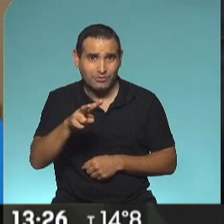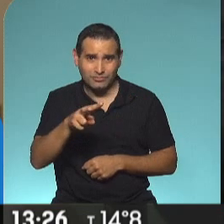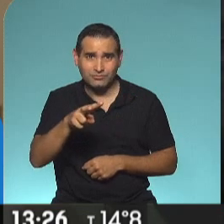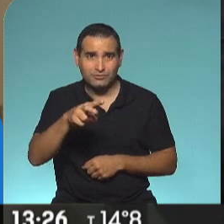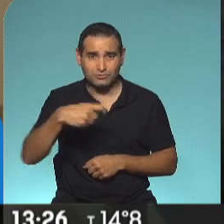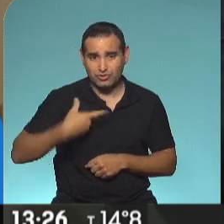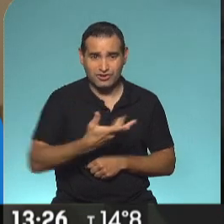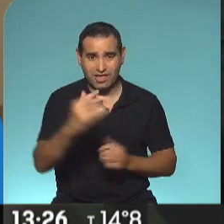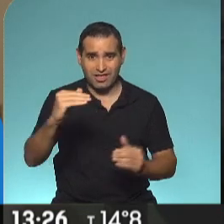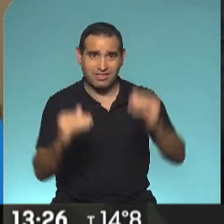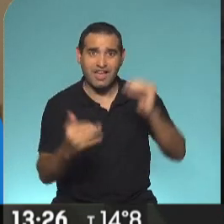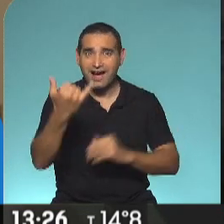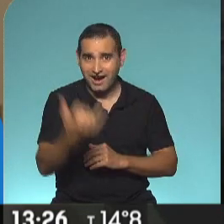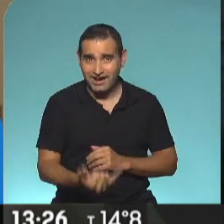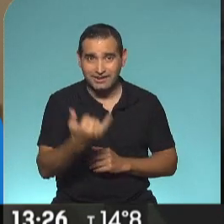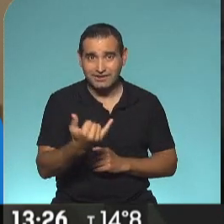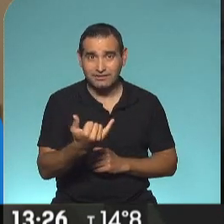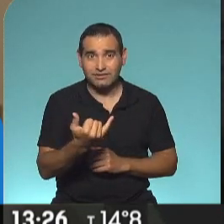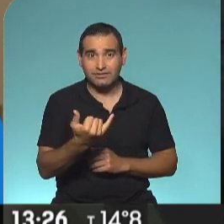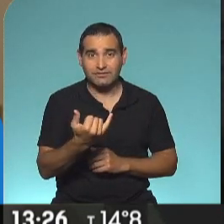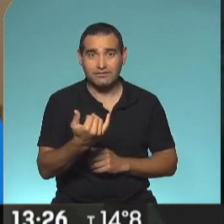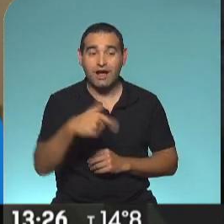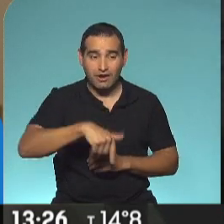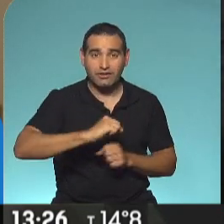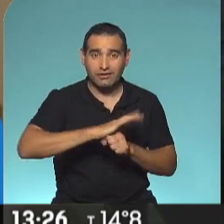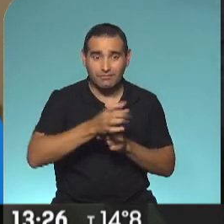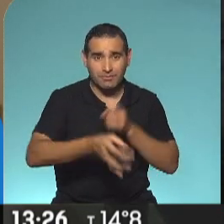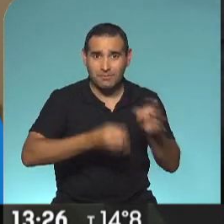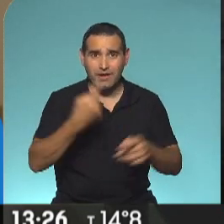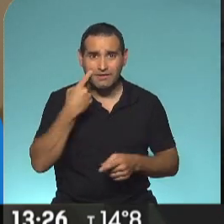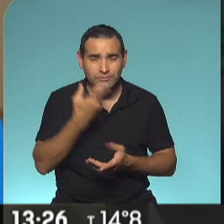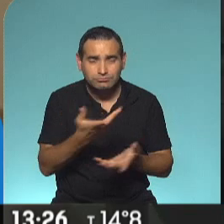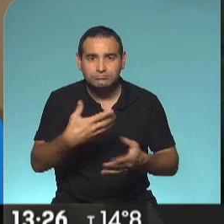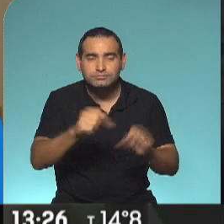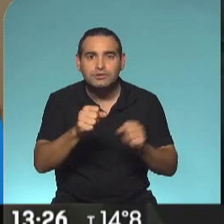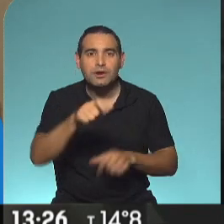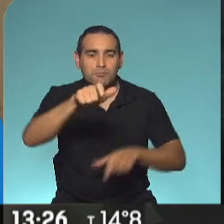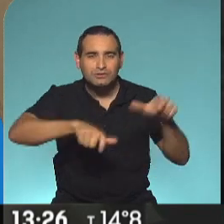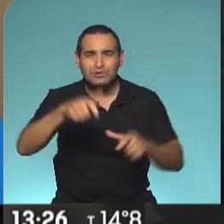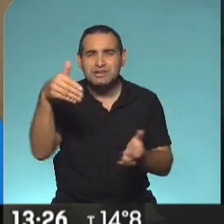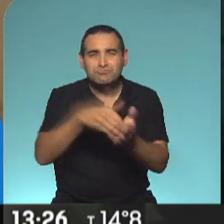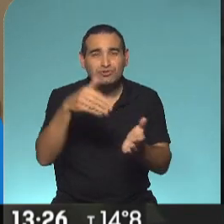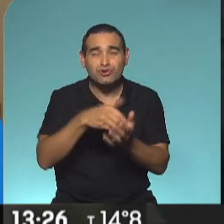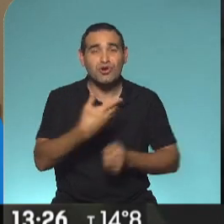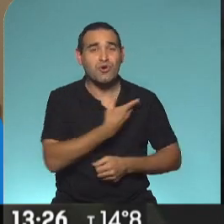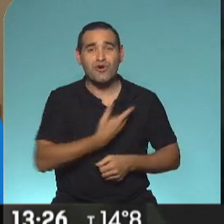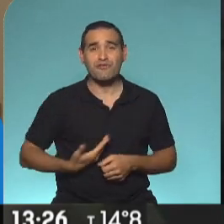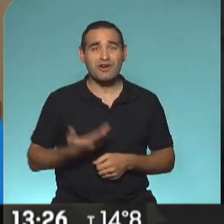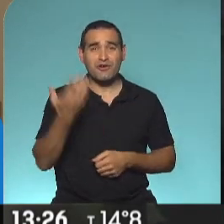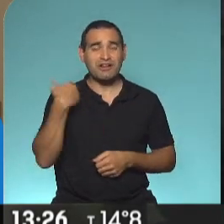Lo único que dejó en evidencia son millones de personas a los que el Estado ni siquiera